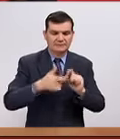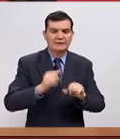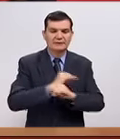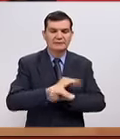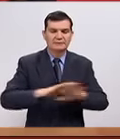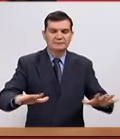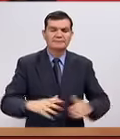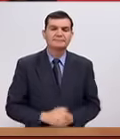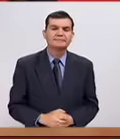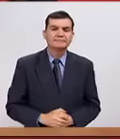información esto es México al día